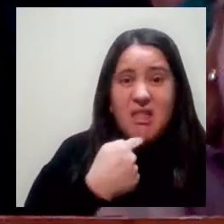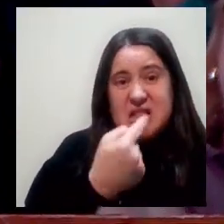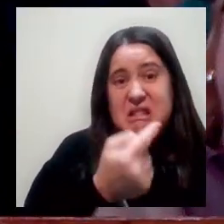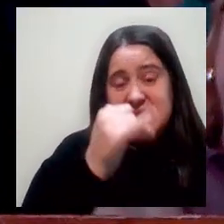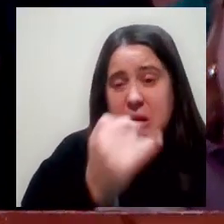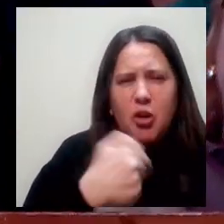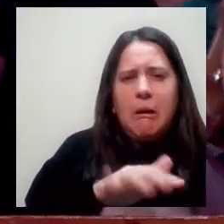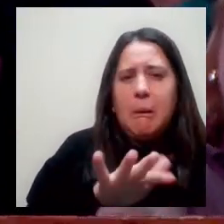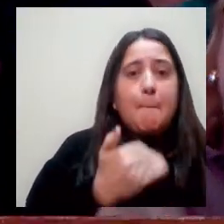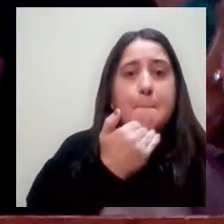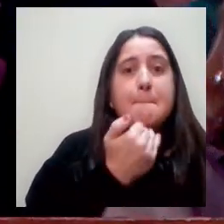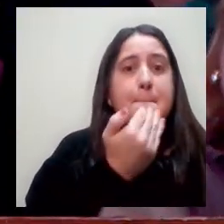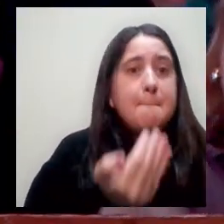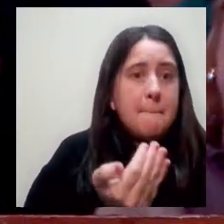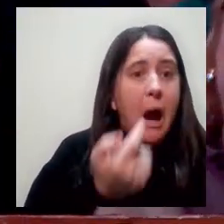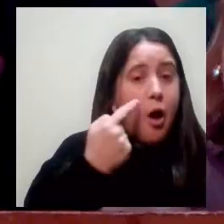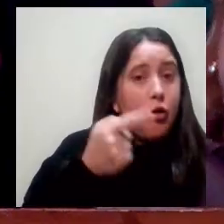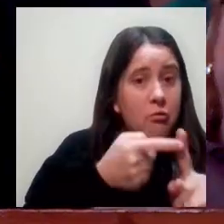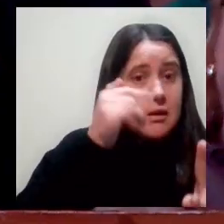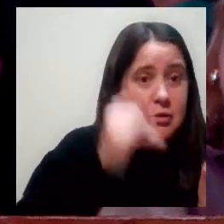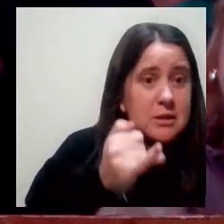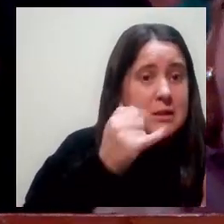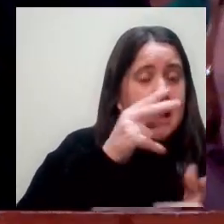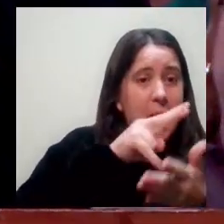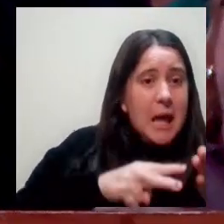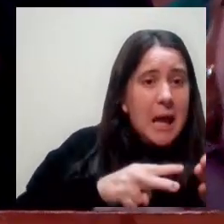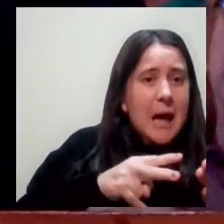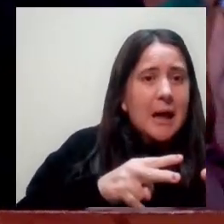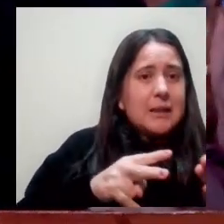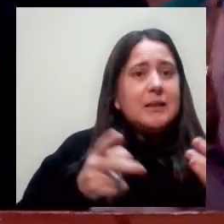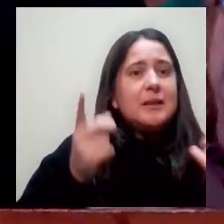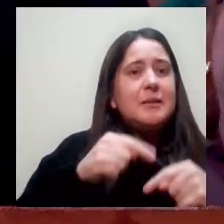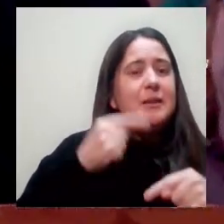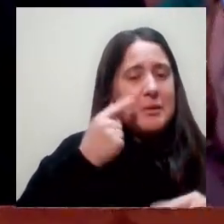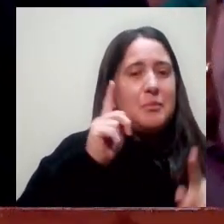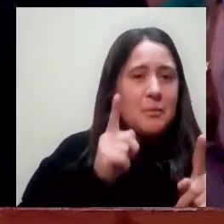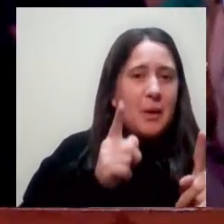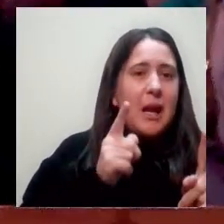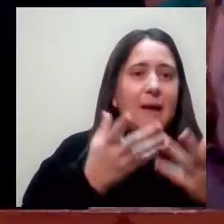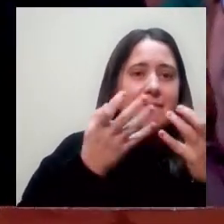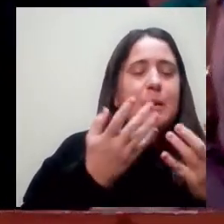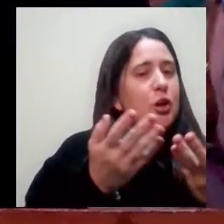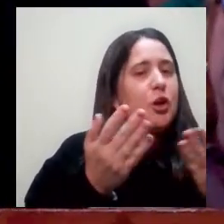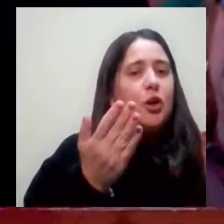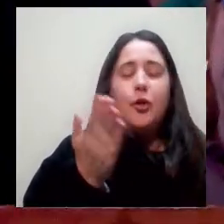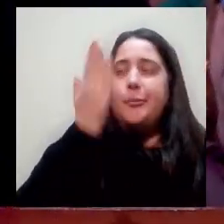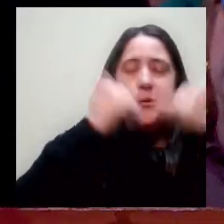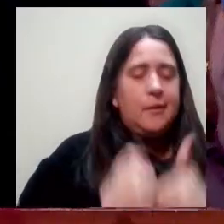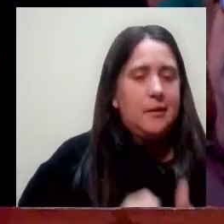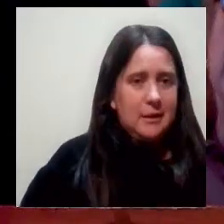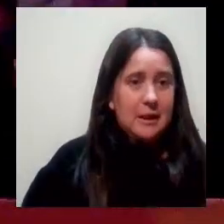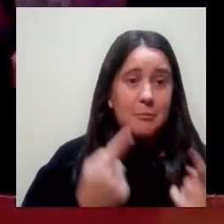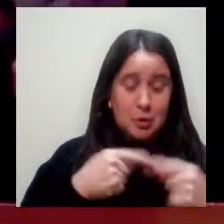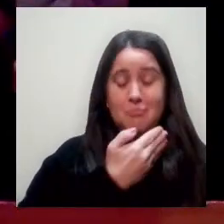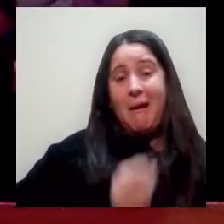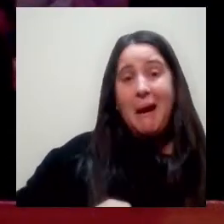sabía qué. Tenía un propósito por leer y tenía un propósito para acceder a ella, pero no podía. Hasta que esta maestra jubilada